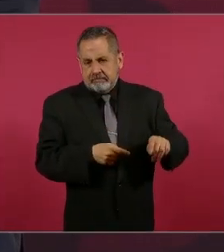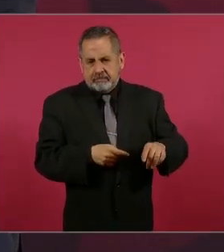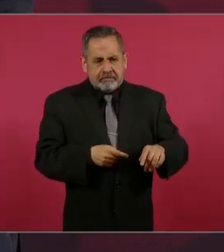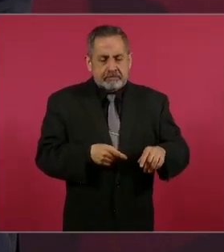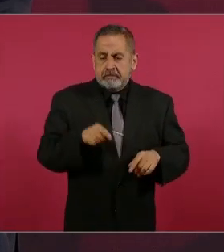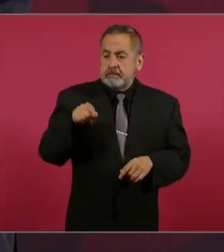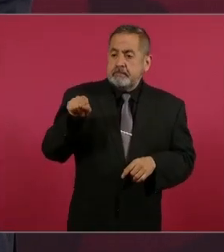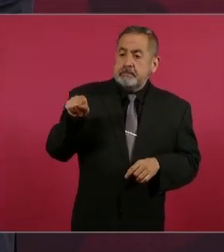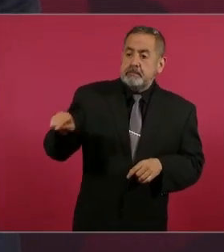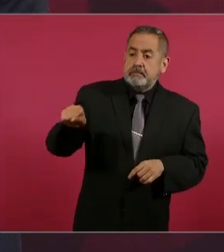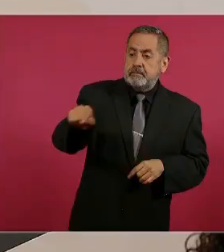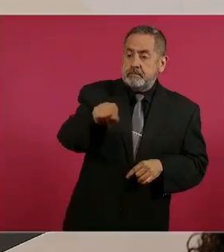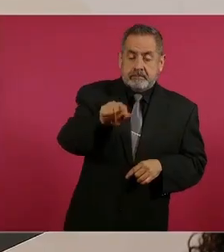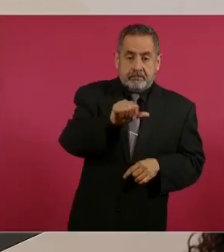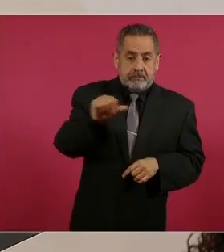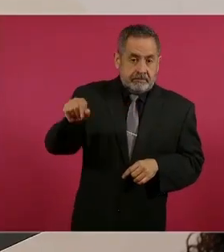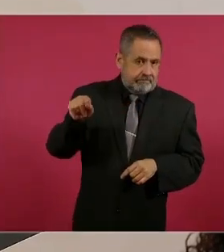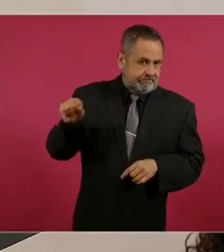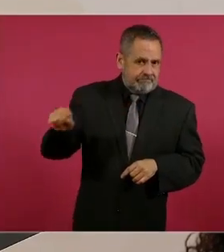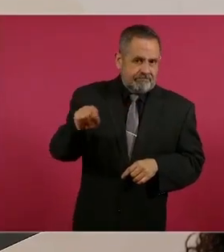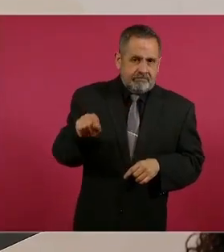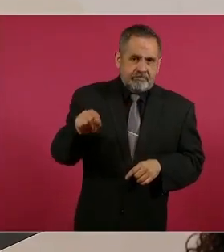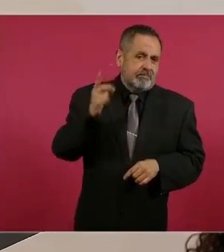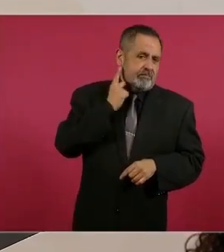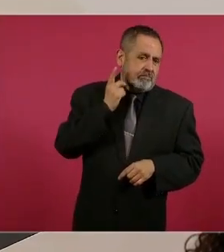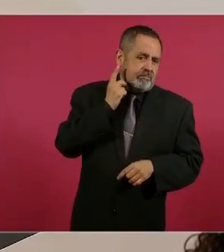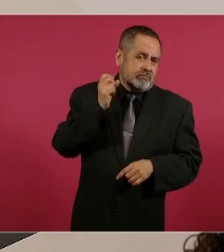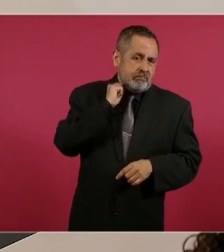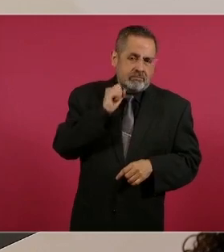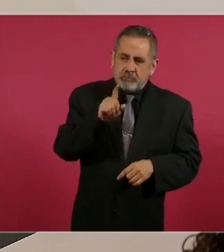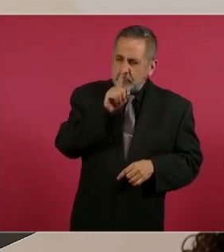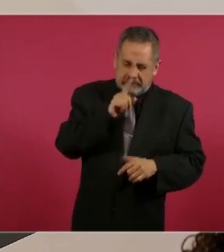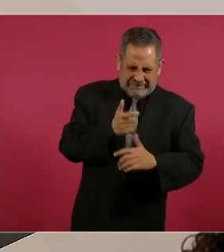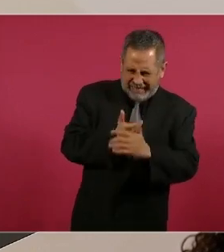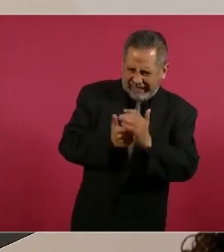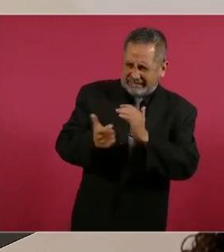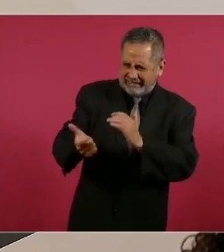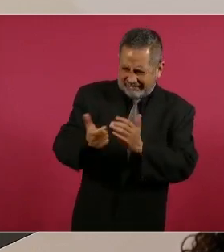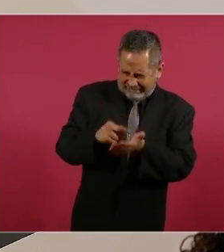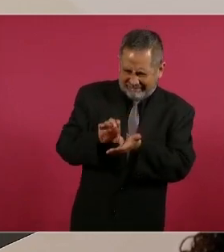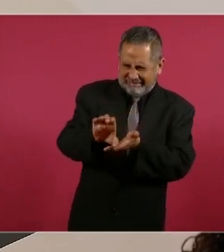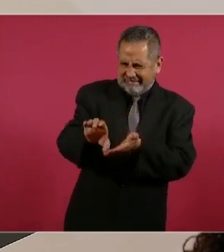pagan campañas de diputados, de senadores.